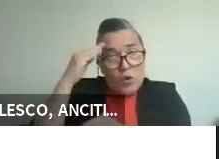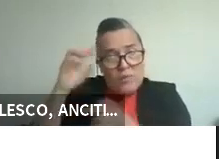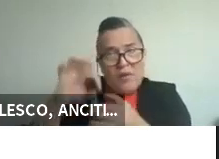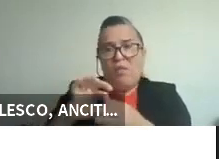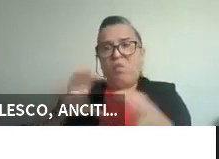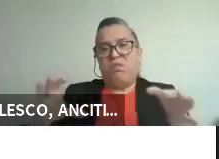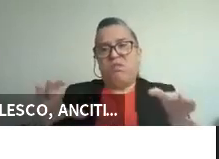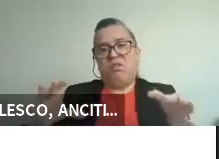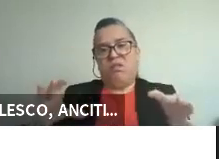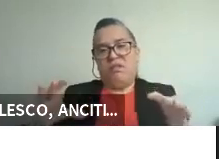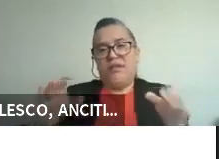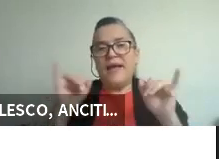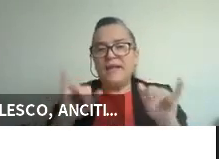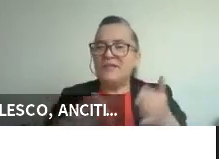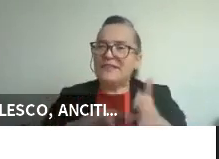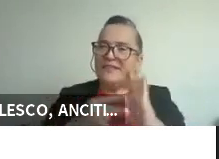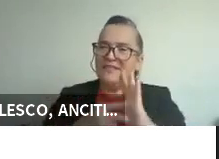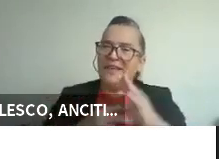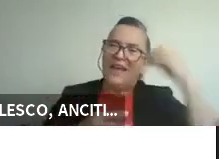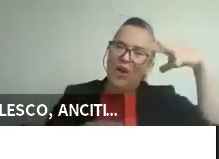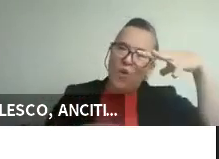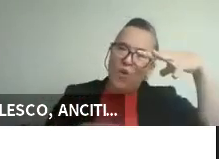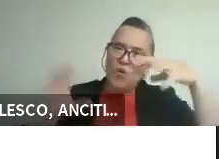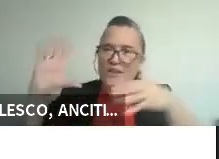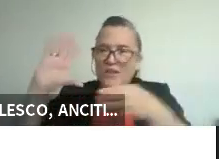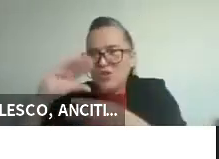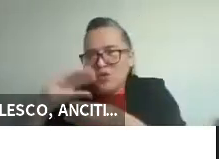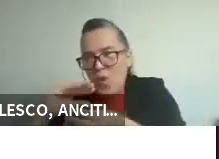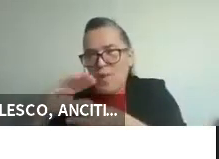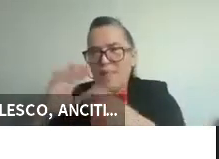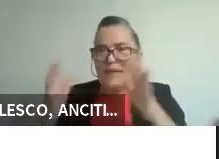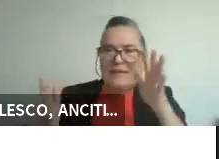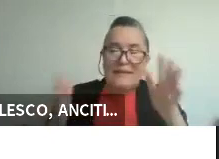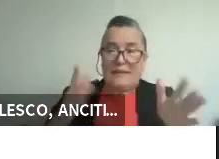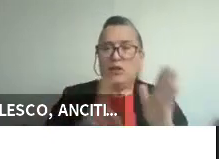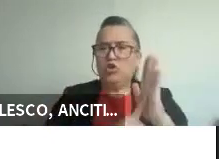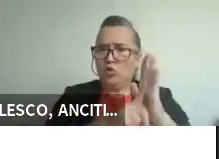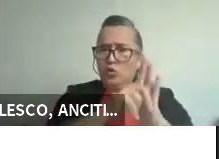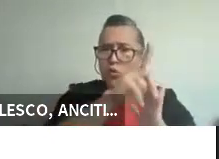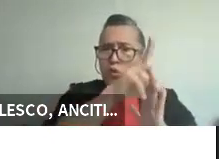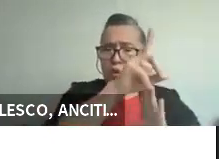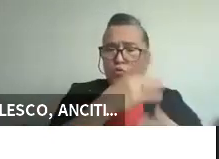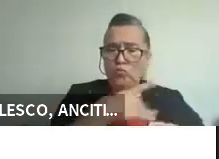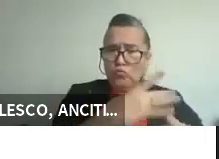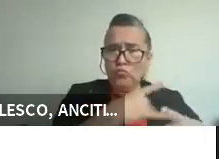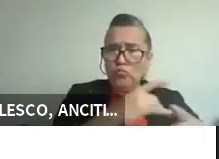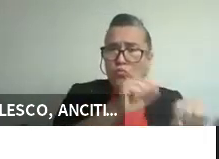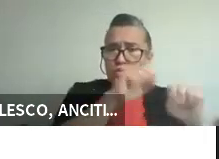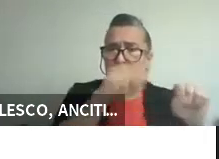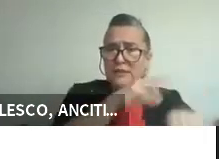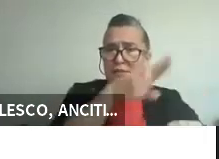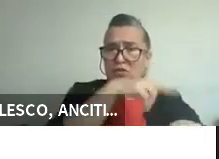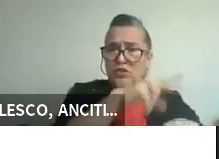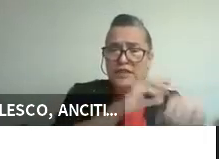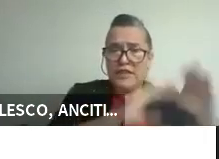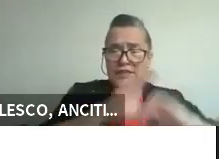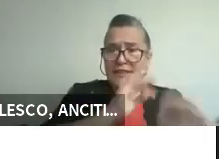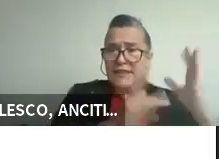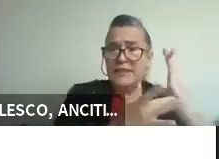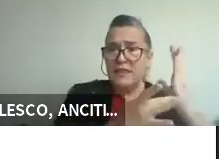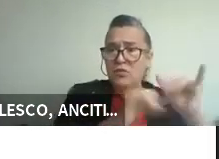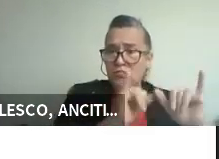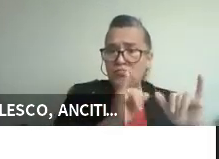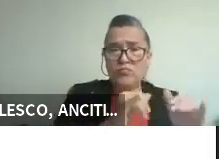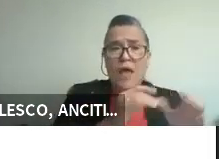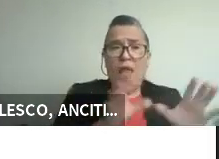a donde hay luces y sombras hemos logrado desarrollos interesantes en el país hay un sistema nacional de ciencia y tecnología hay